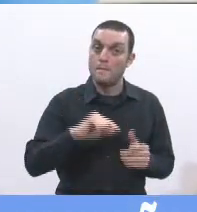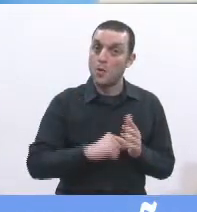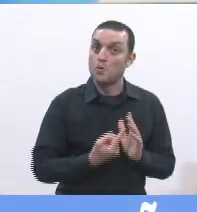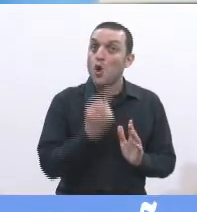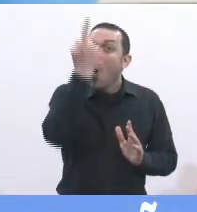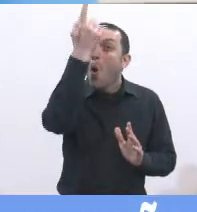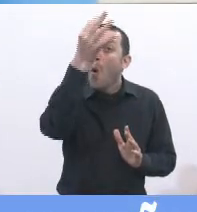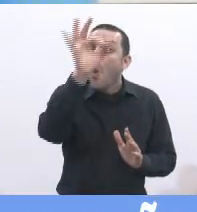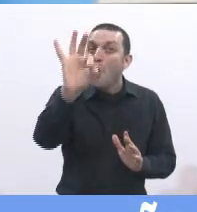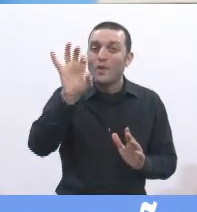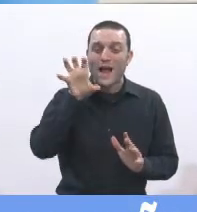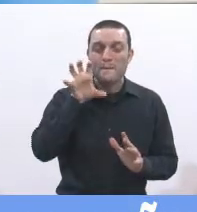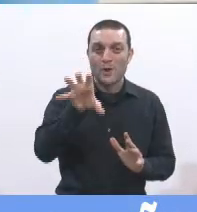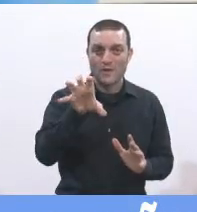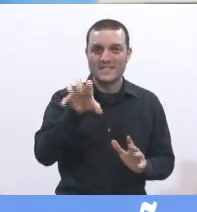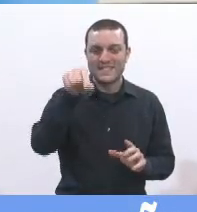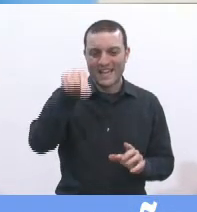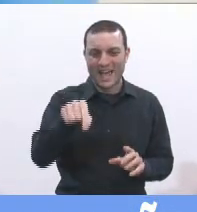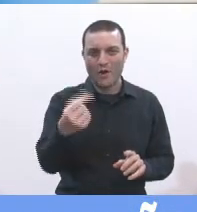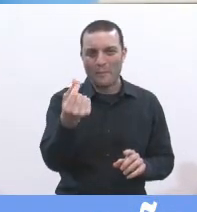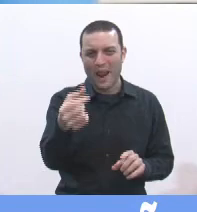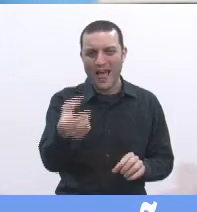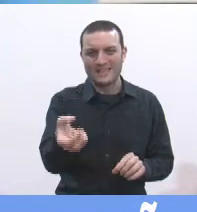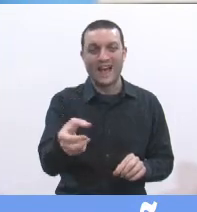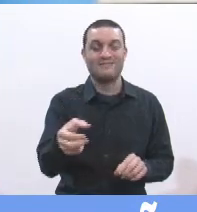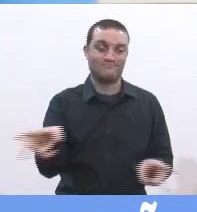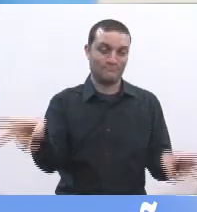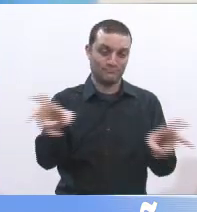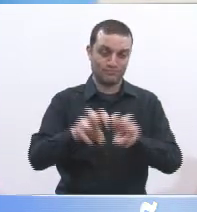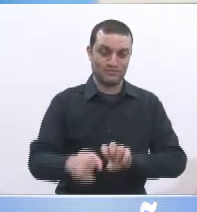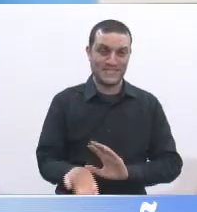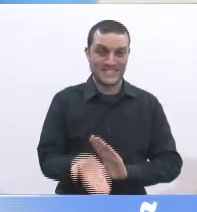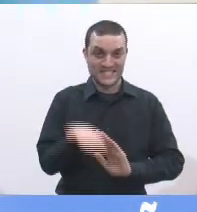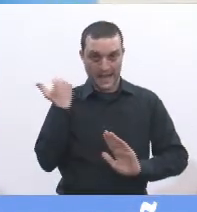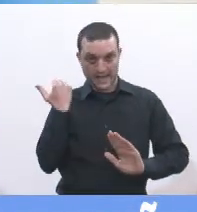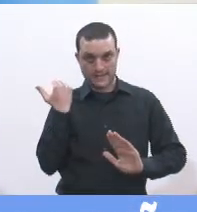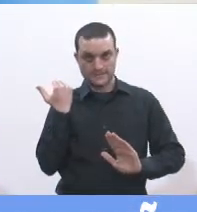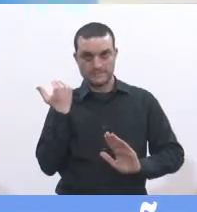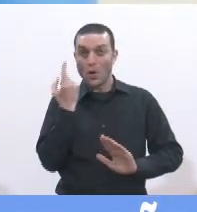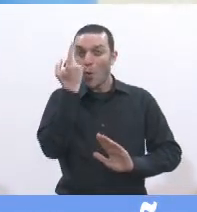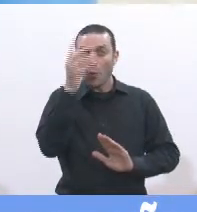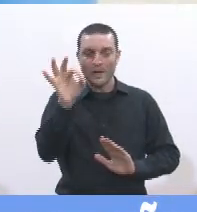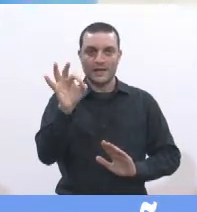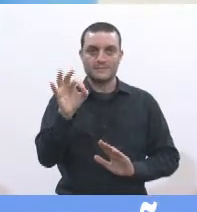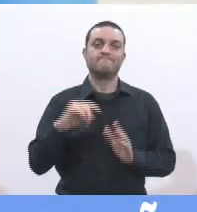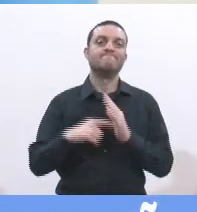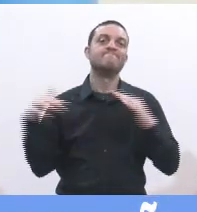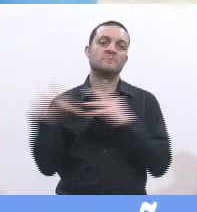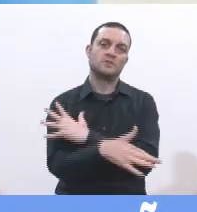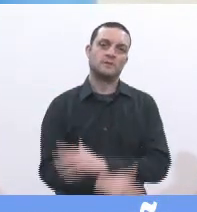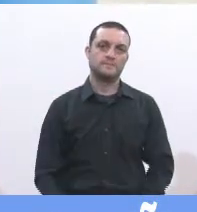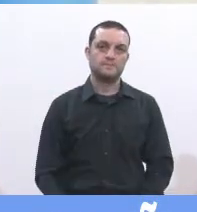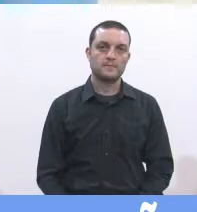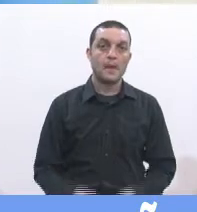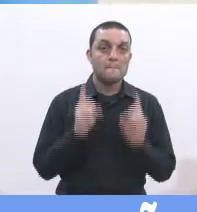plata es a la ciudad de Buenos Aires. Si tanto les interesaría el federalismo, y lo dijimos varias veces, y lo dijo el senador Lustó, lo